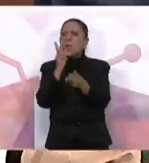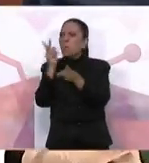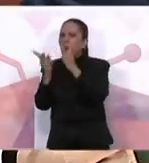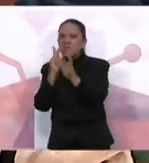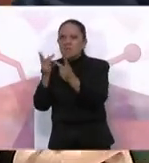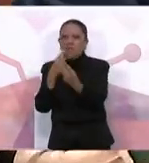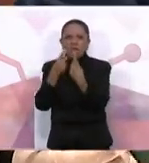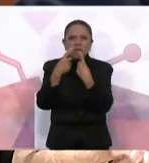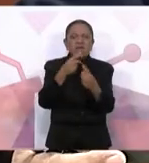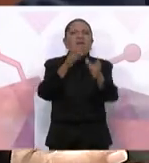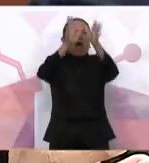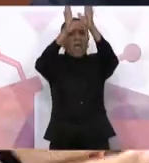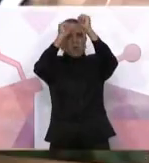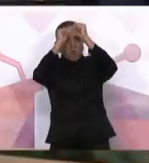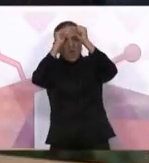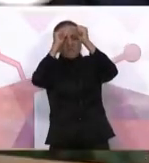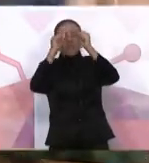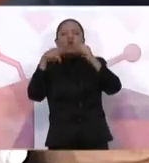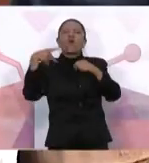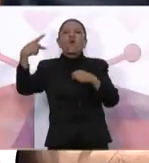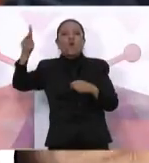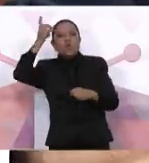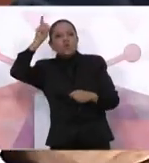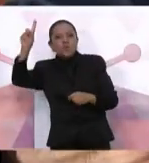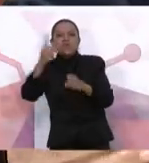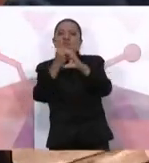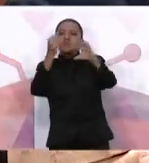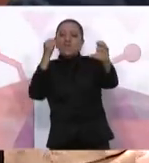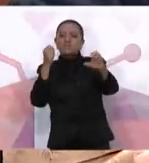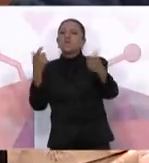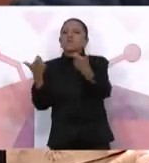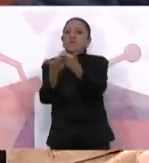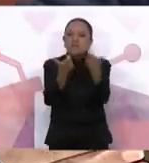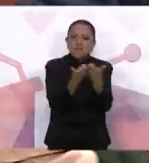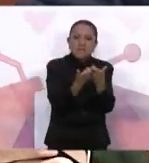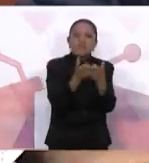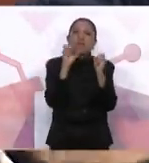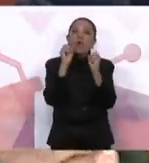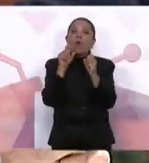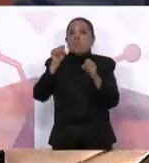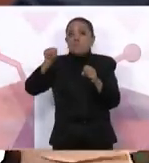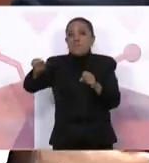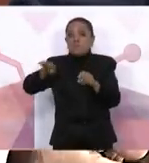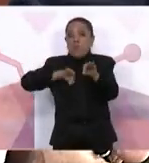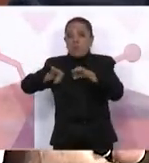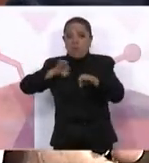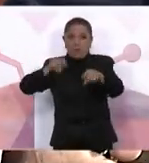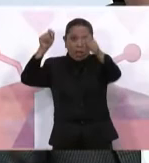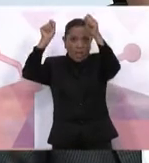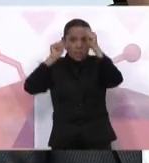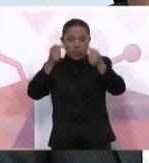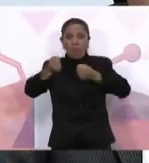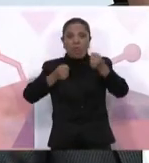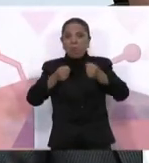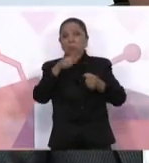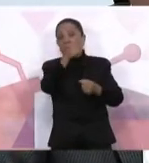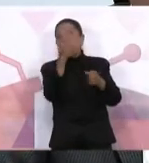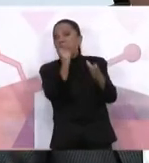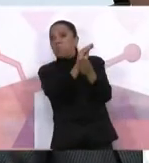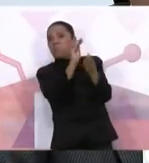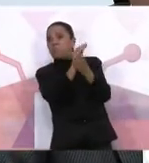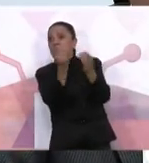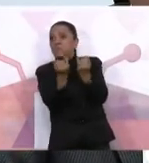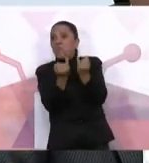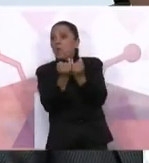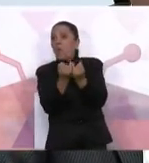inversionistas del transporte los trabajadores del volante que muchas veces tampoco se les toma muy en cuenta los